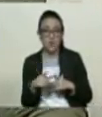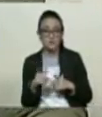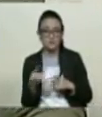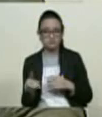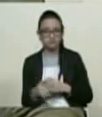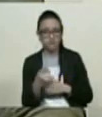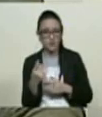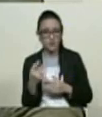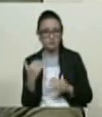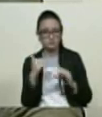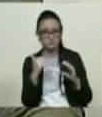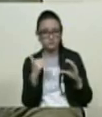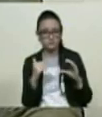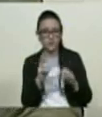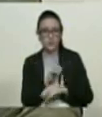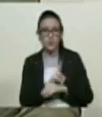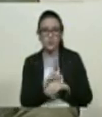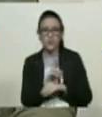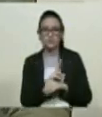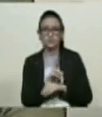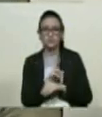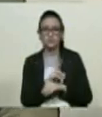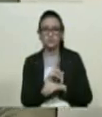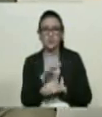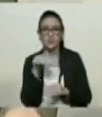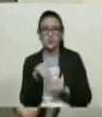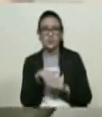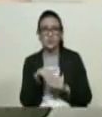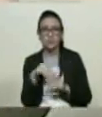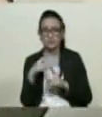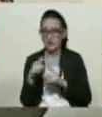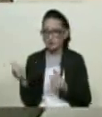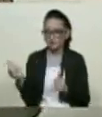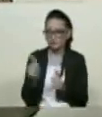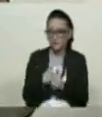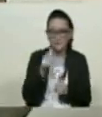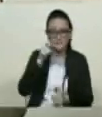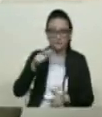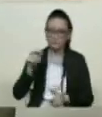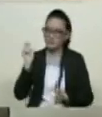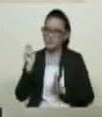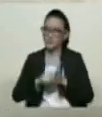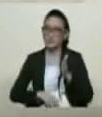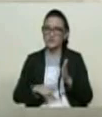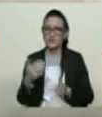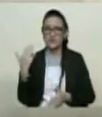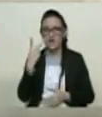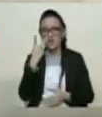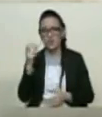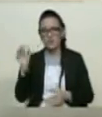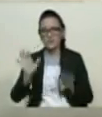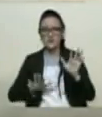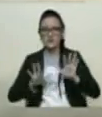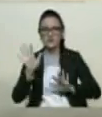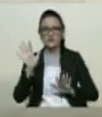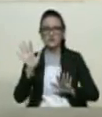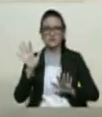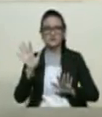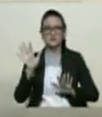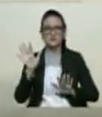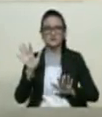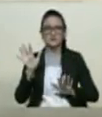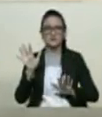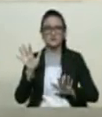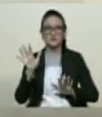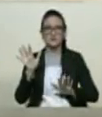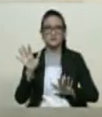saliendo, como es el uso indebido del voto con acompañante. Eso hace desde el año 2015, nosotros hemos venido